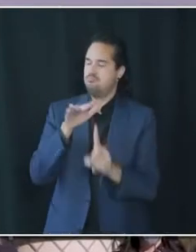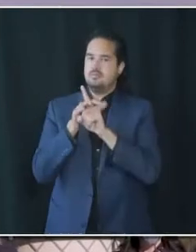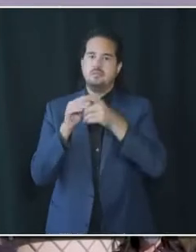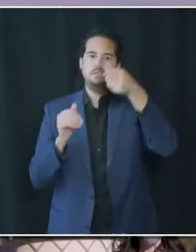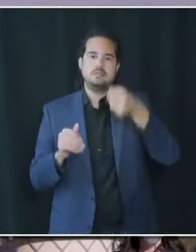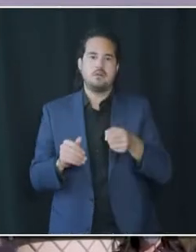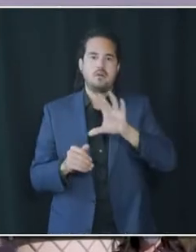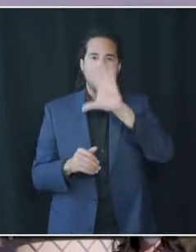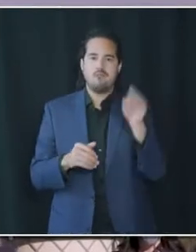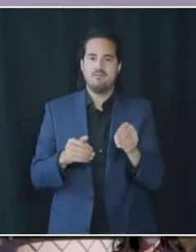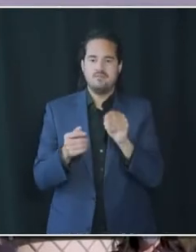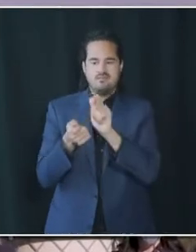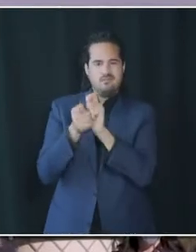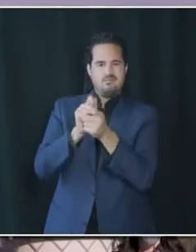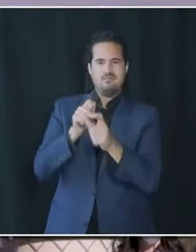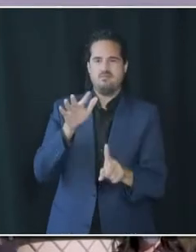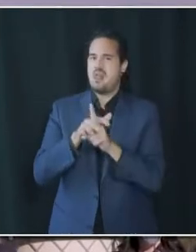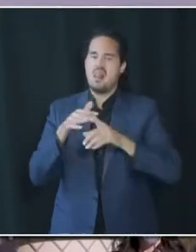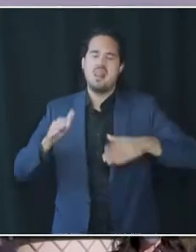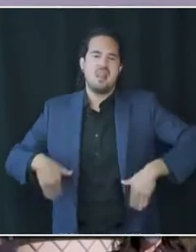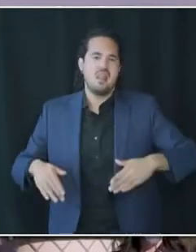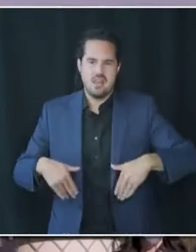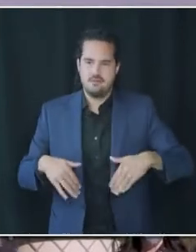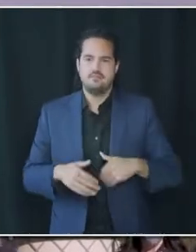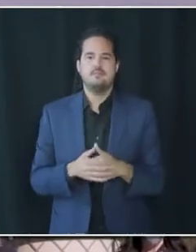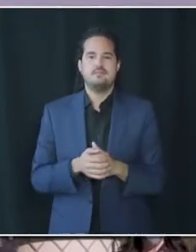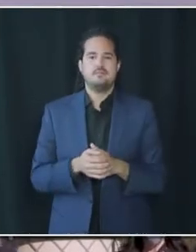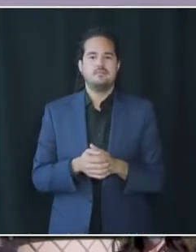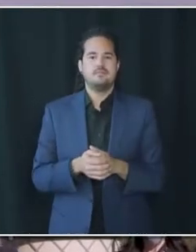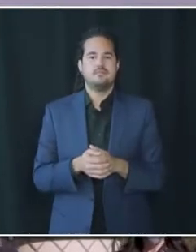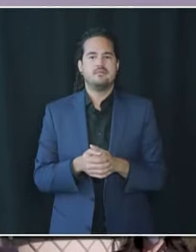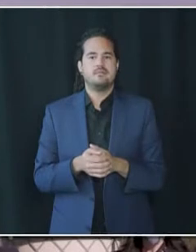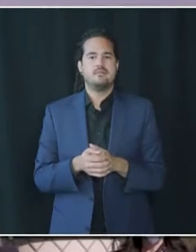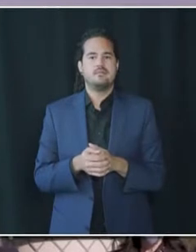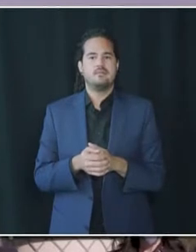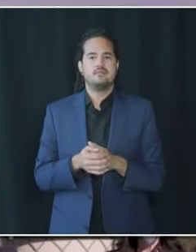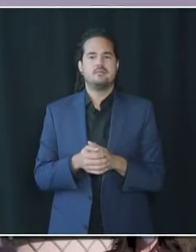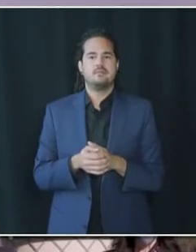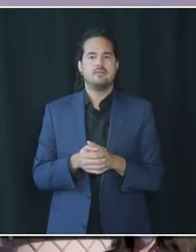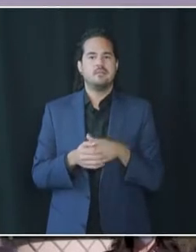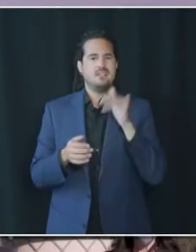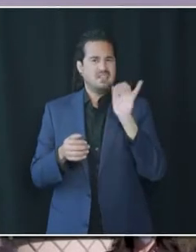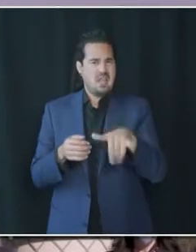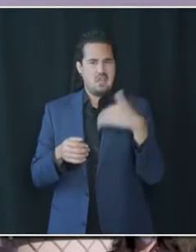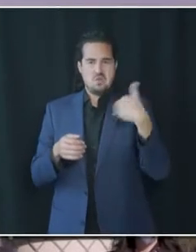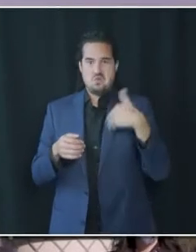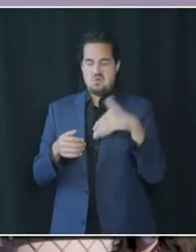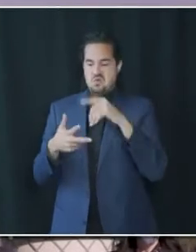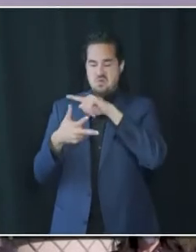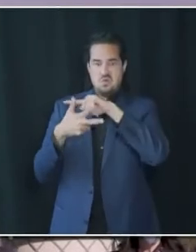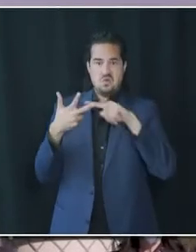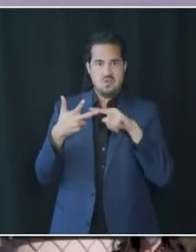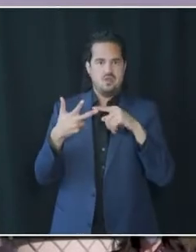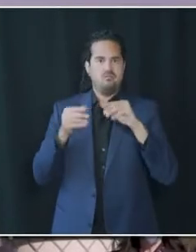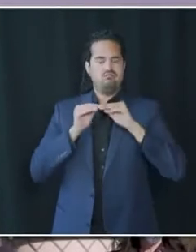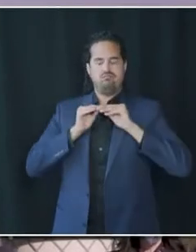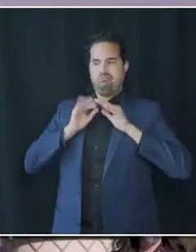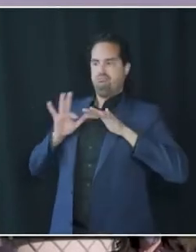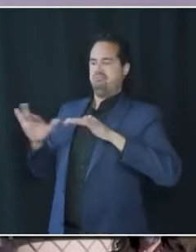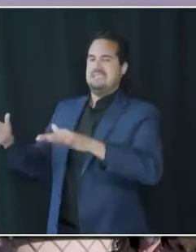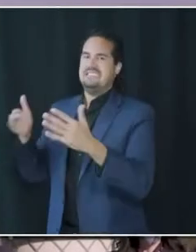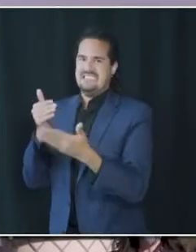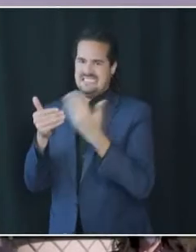pero seguimos monitoreando eso también la vigilancia en la transmisibilidad transmisibilidad de estos variantes es algo preocupante